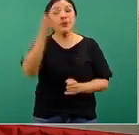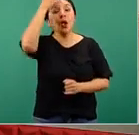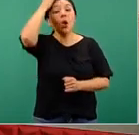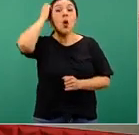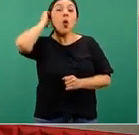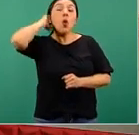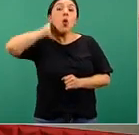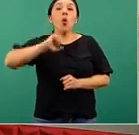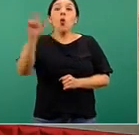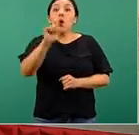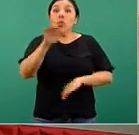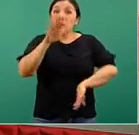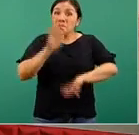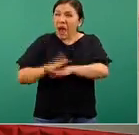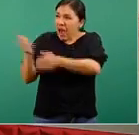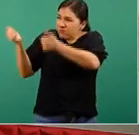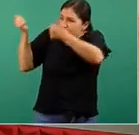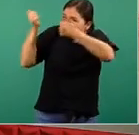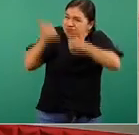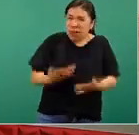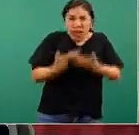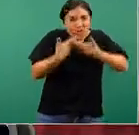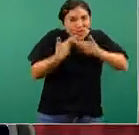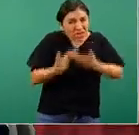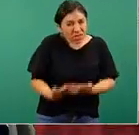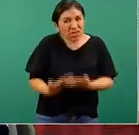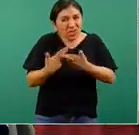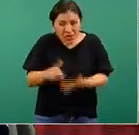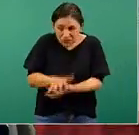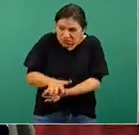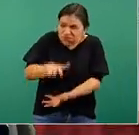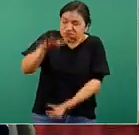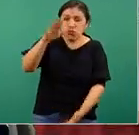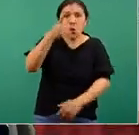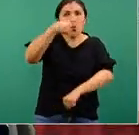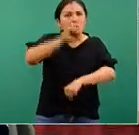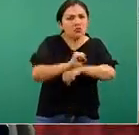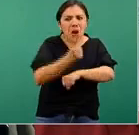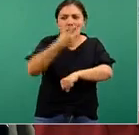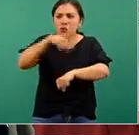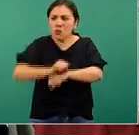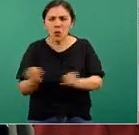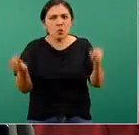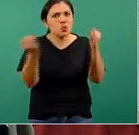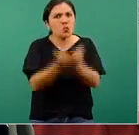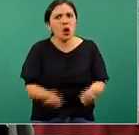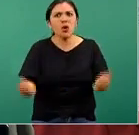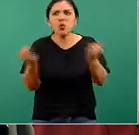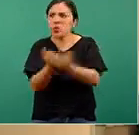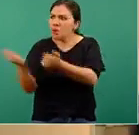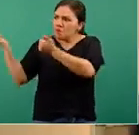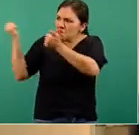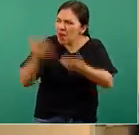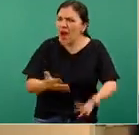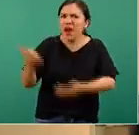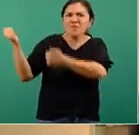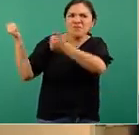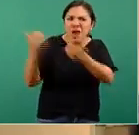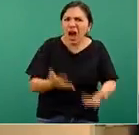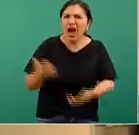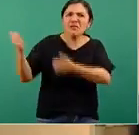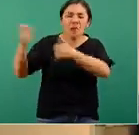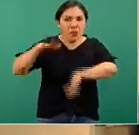un abastecimiento mucho más copioso y más persistente semana por semana, más estable en términos del número de